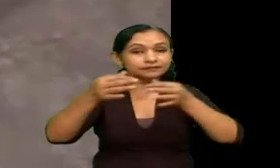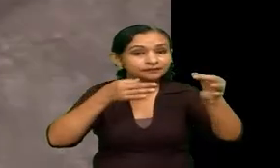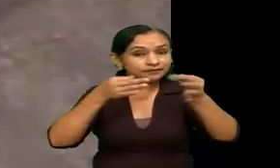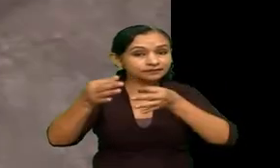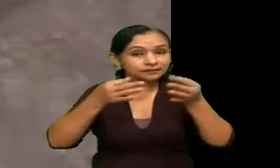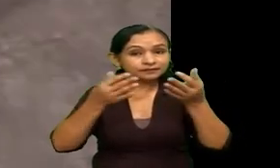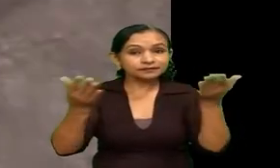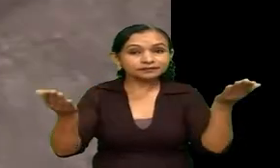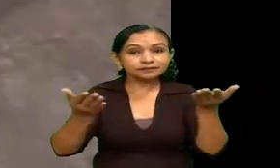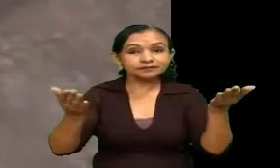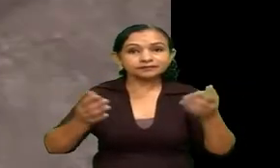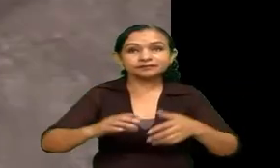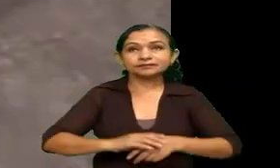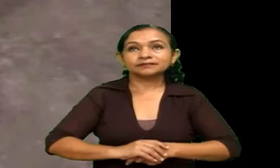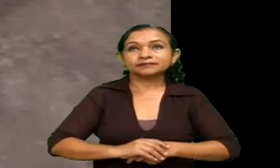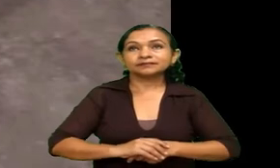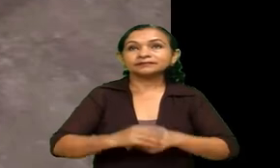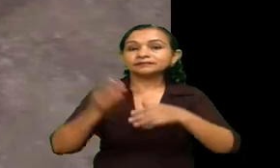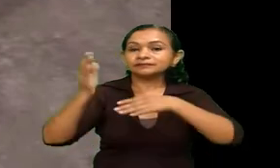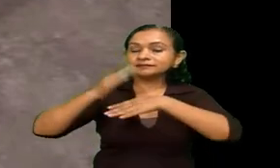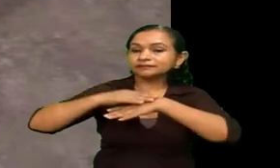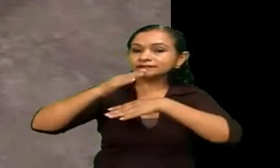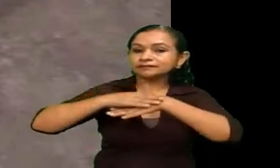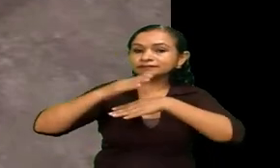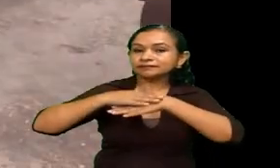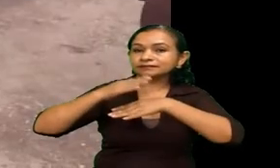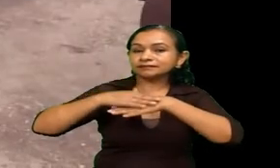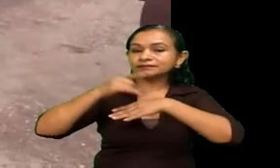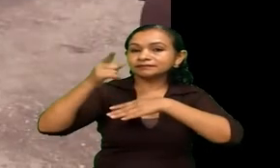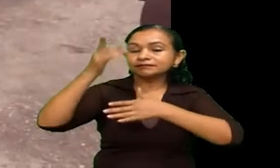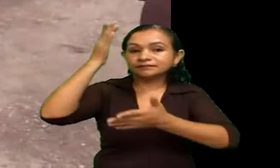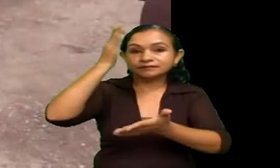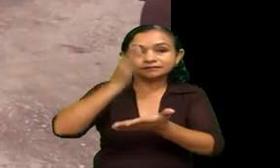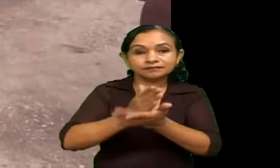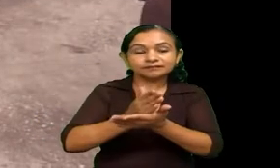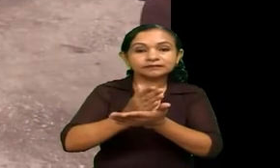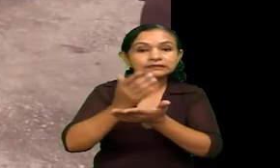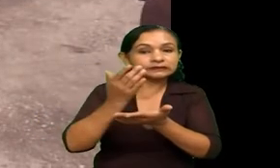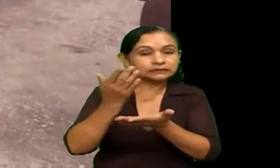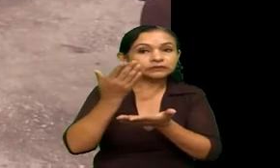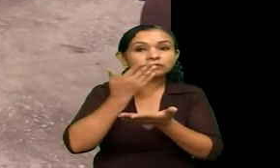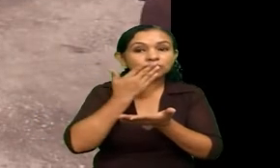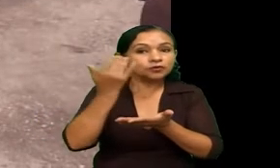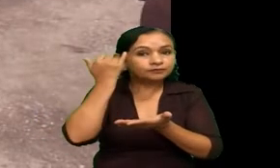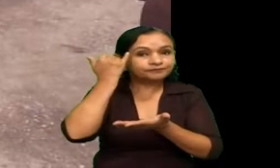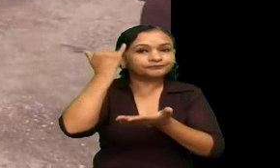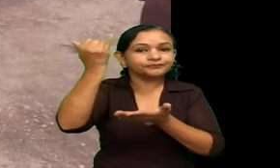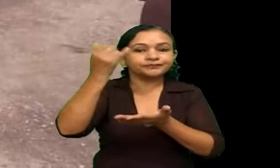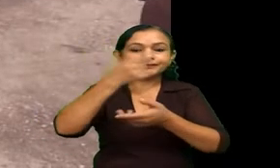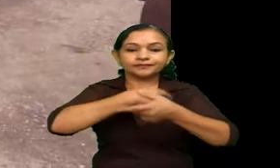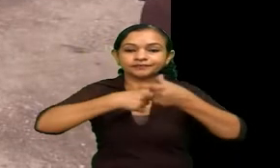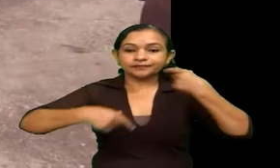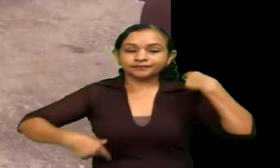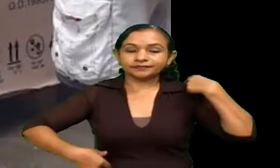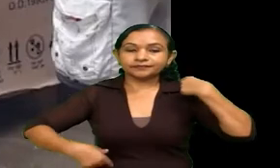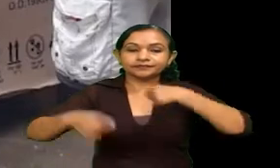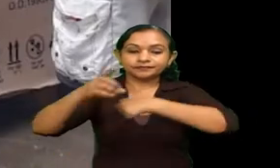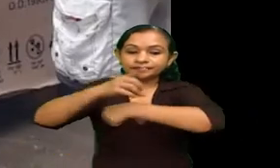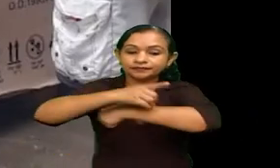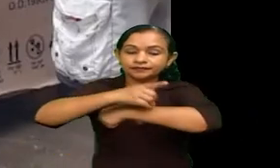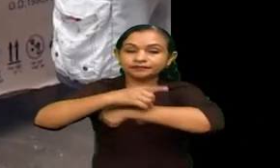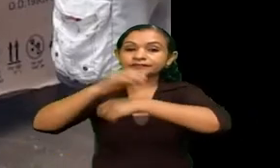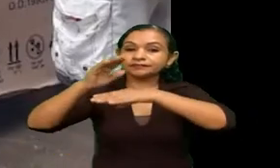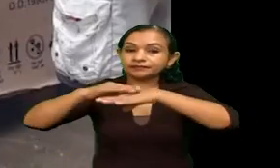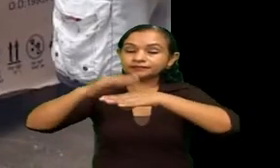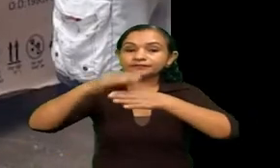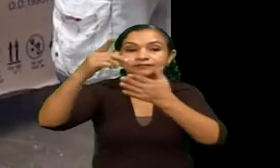fue una orientación y una decisión muy certera de nuestro presidente orientar un